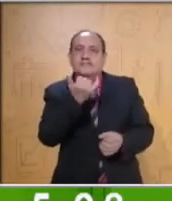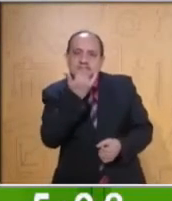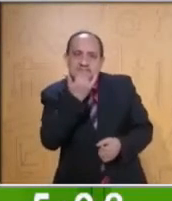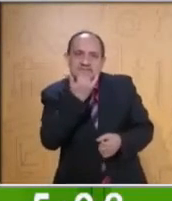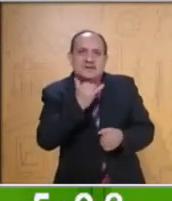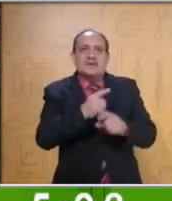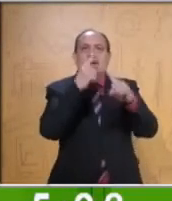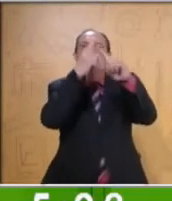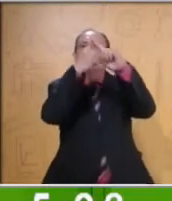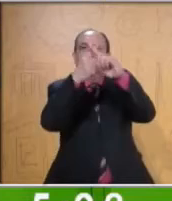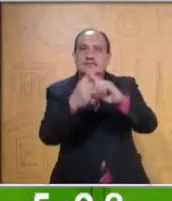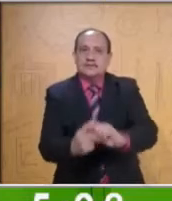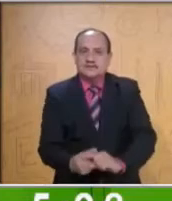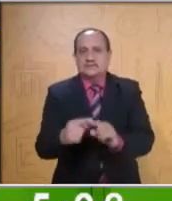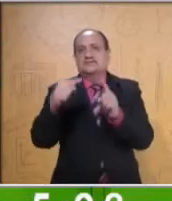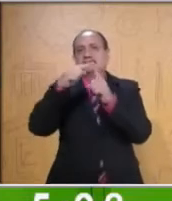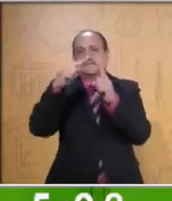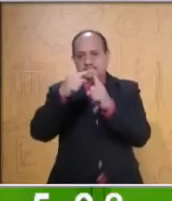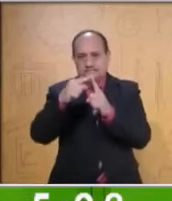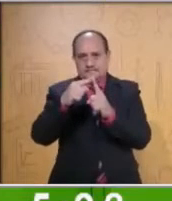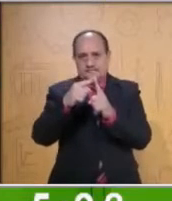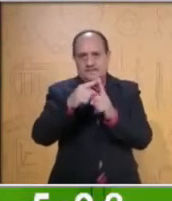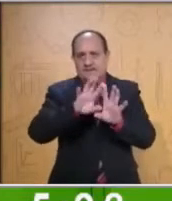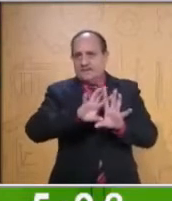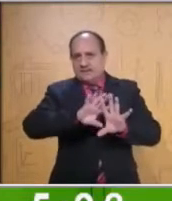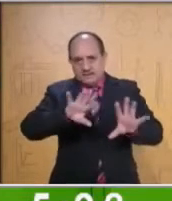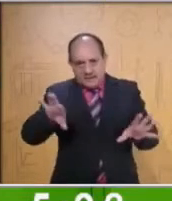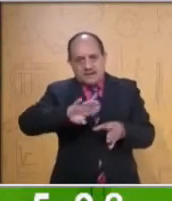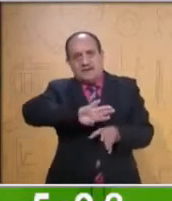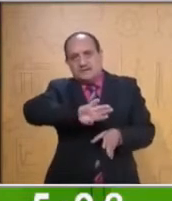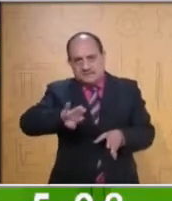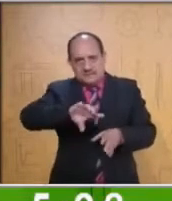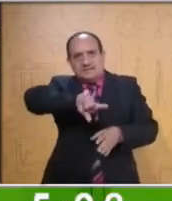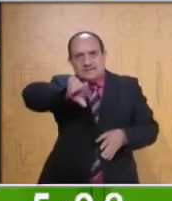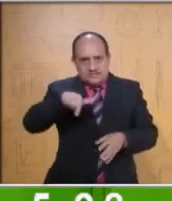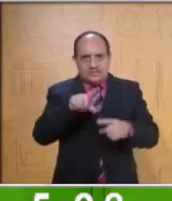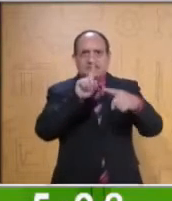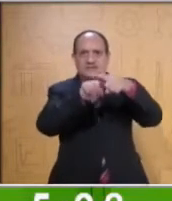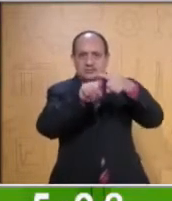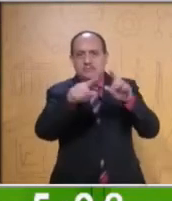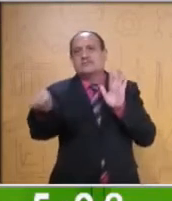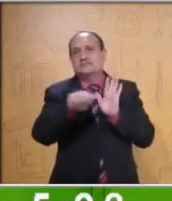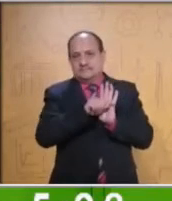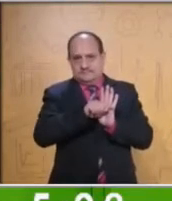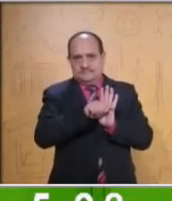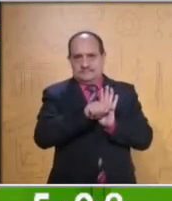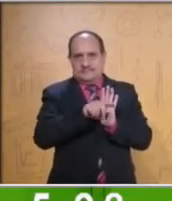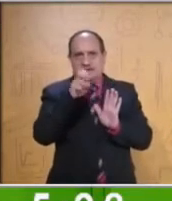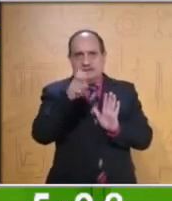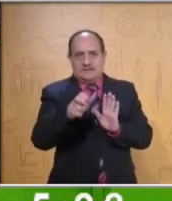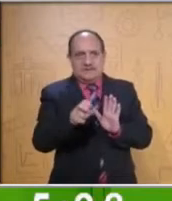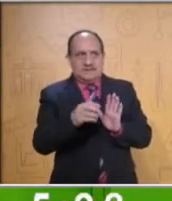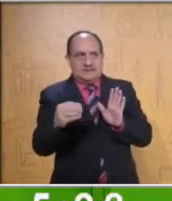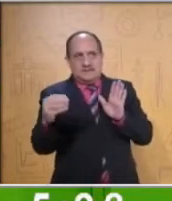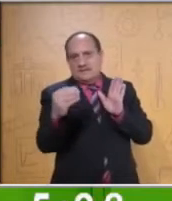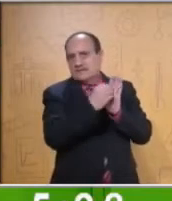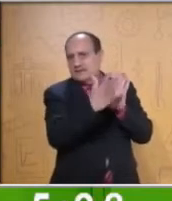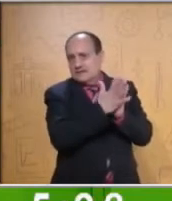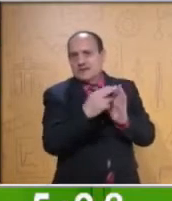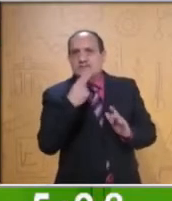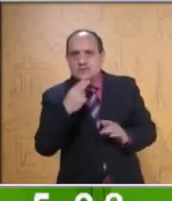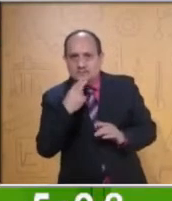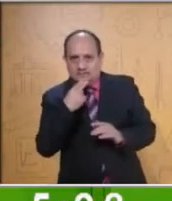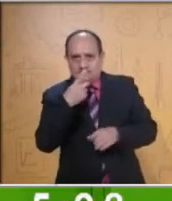luego las multiplicaciones y divisiones y de manera posterior las sumas y las restas. Entonces aquí yo voy a